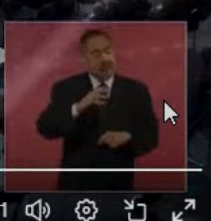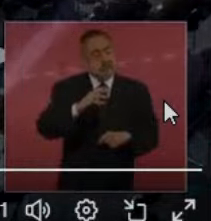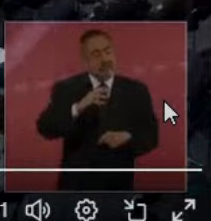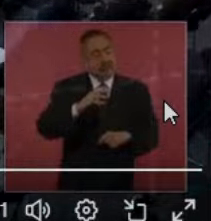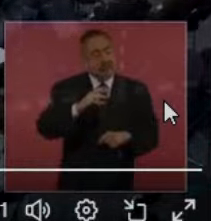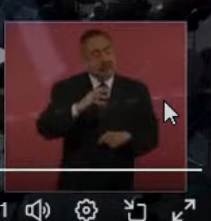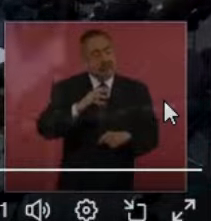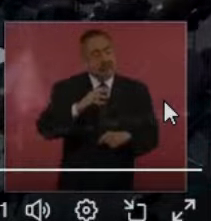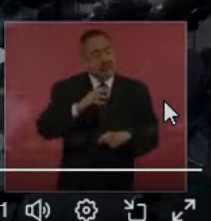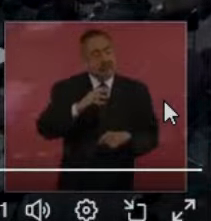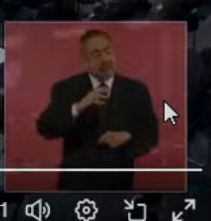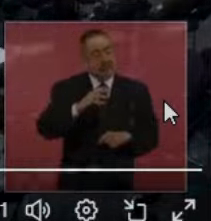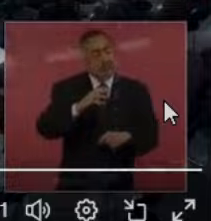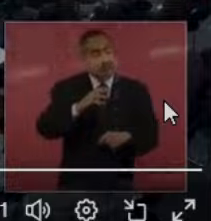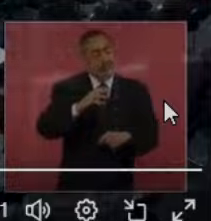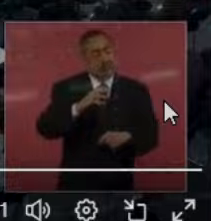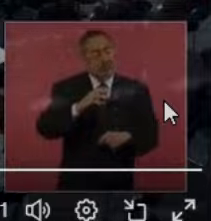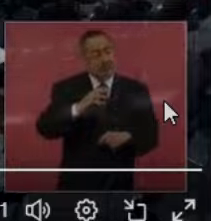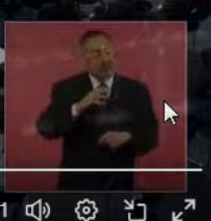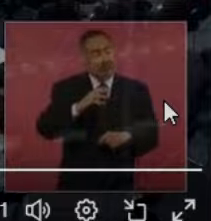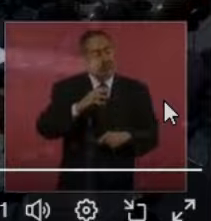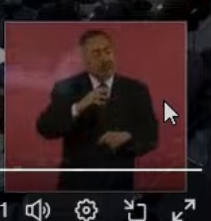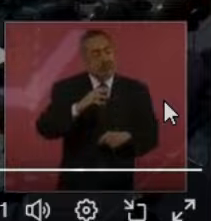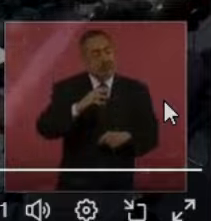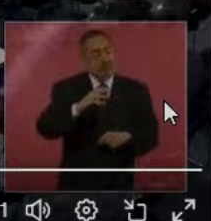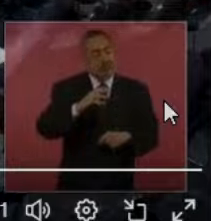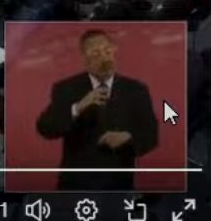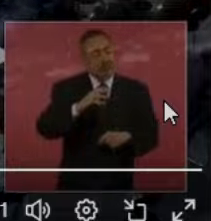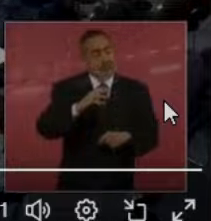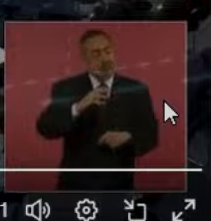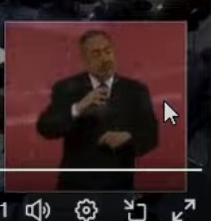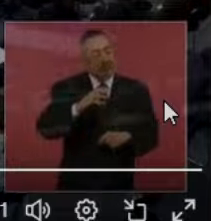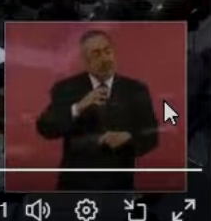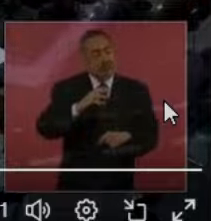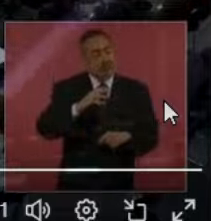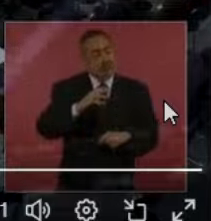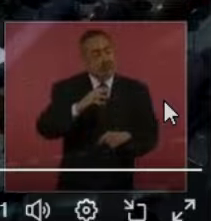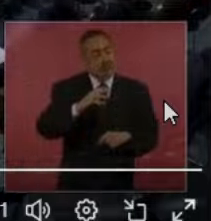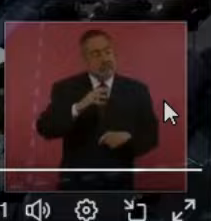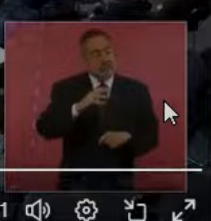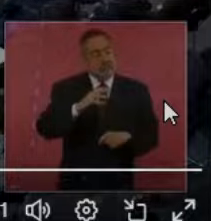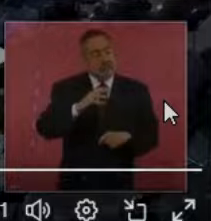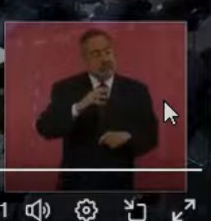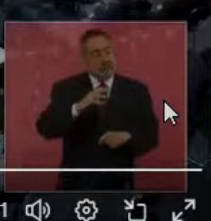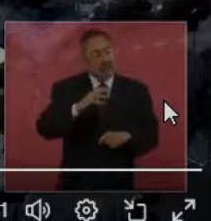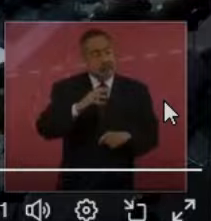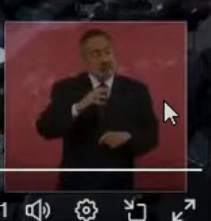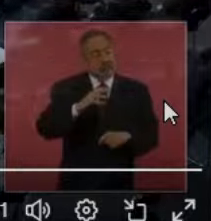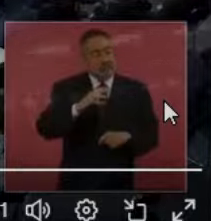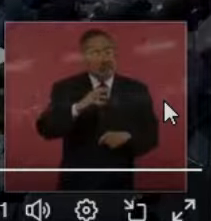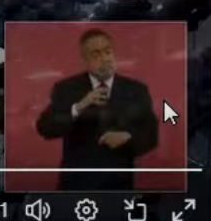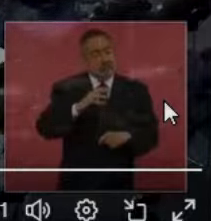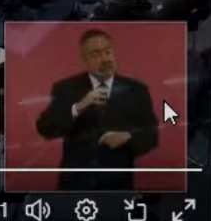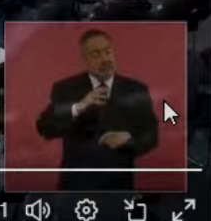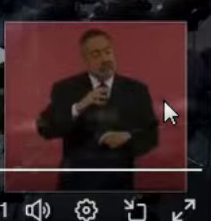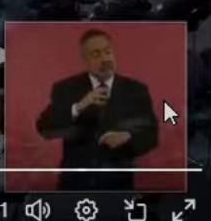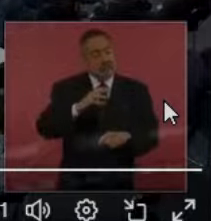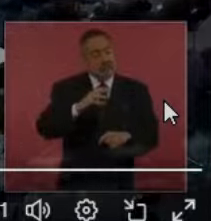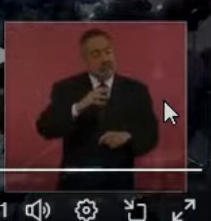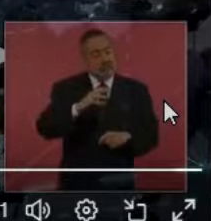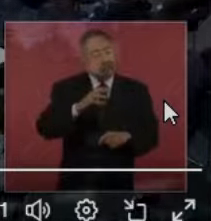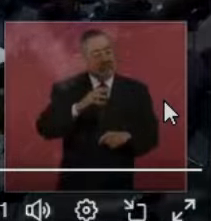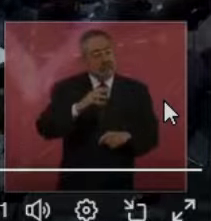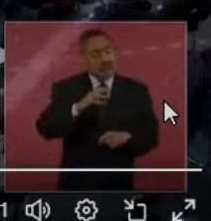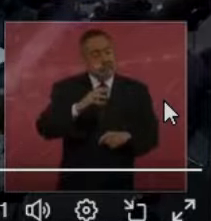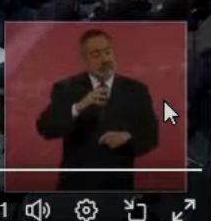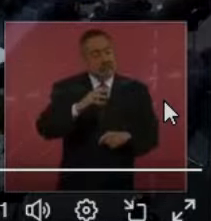desempleo de la fore o unas cuotas pues te zumban todo y te dan unas Migajas y ellos dicen no más esto por qué